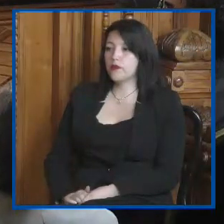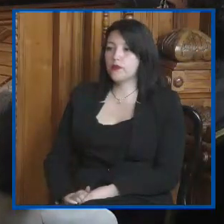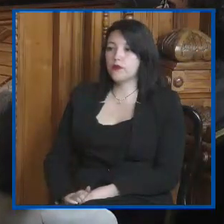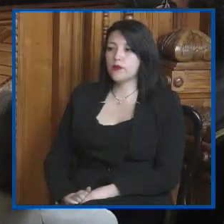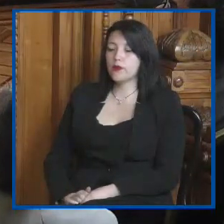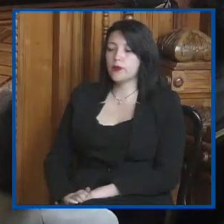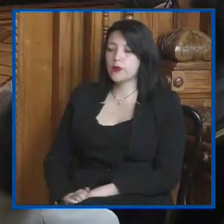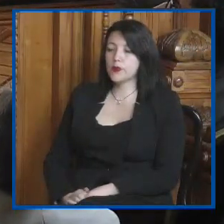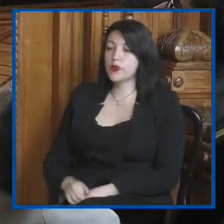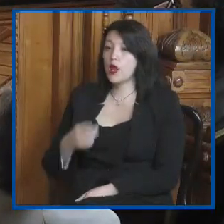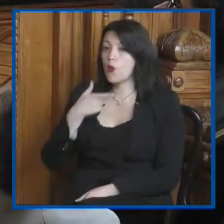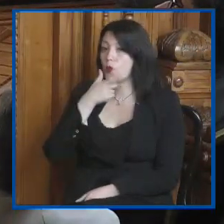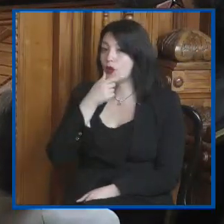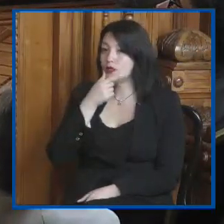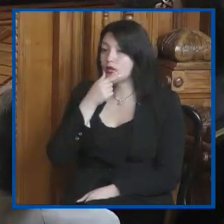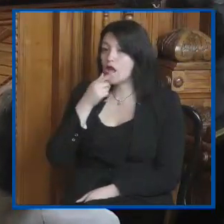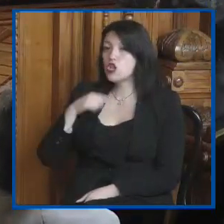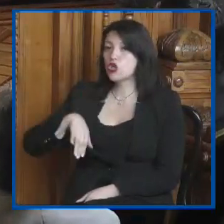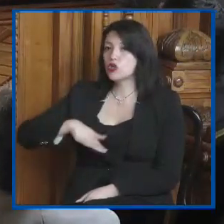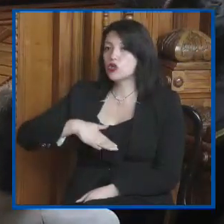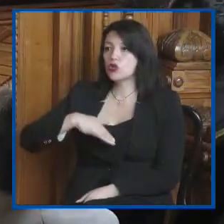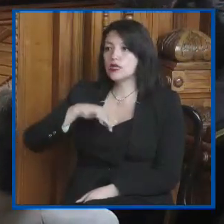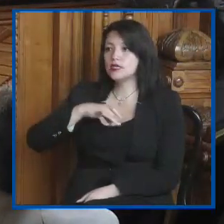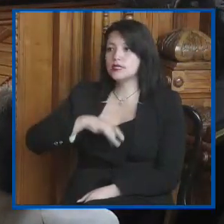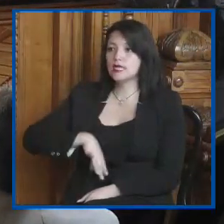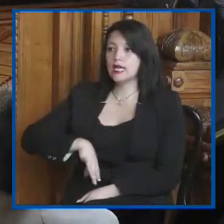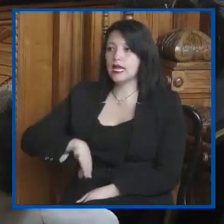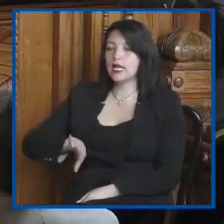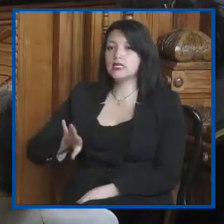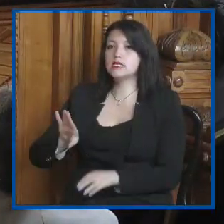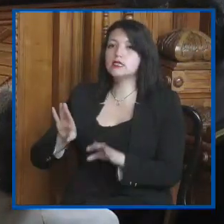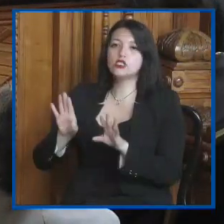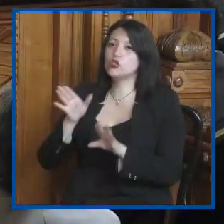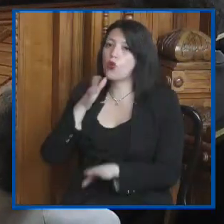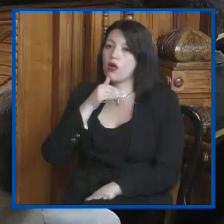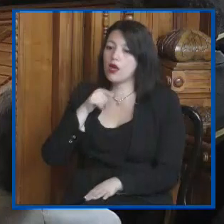curiosidad. Nosotros en Chile no tenemos el sistema de jurados.